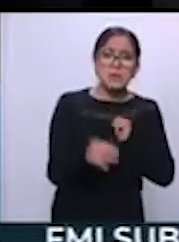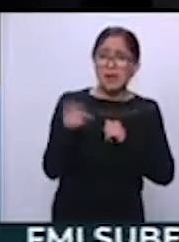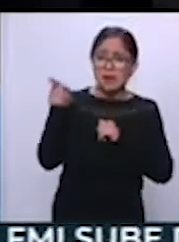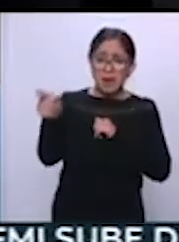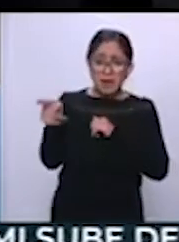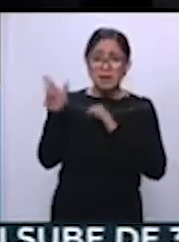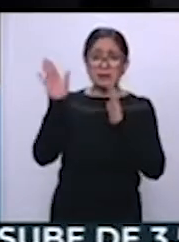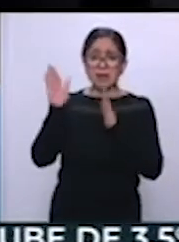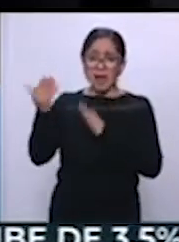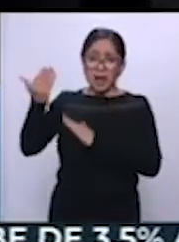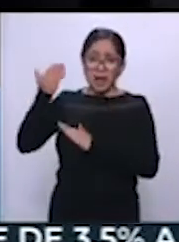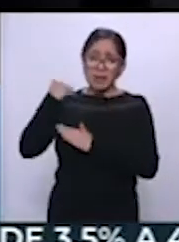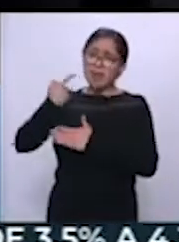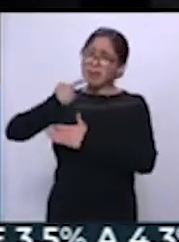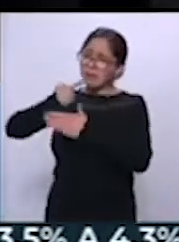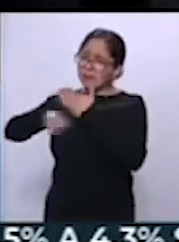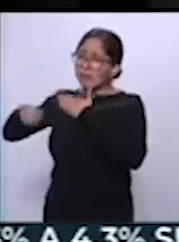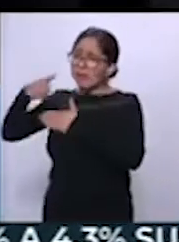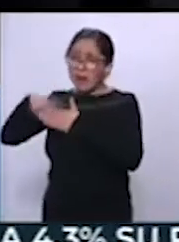evidentemente.